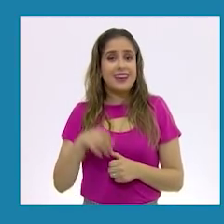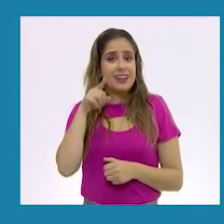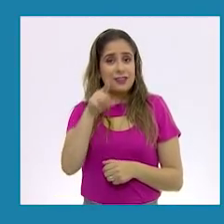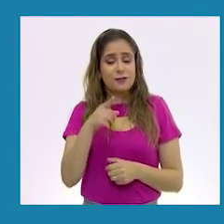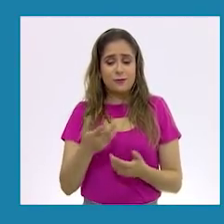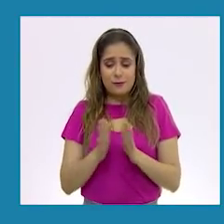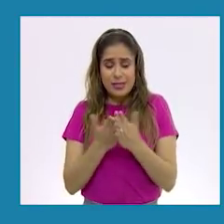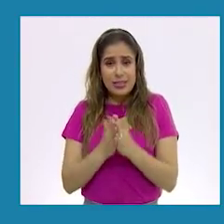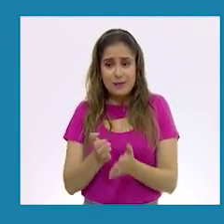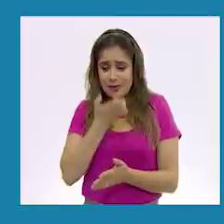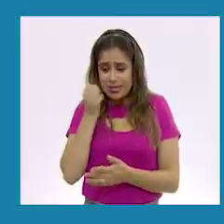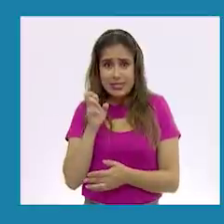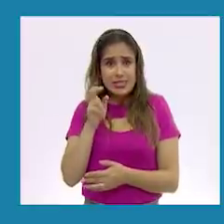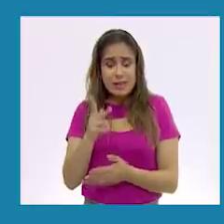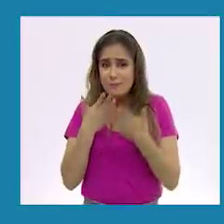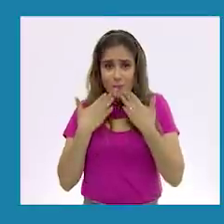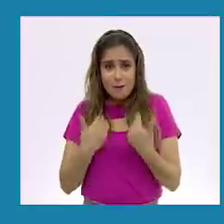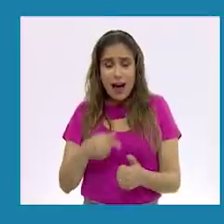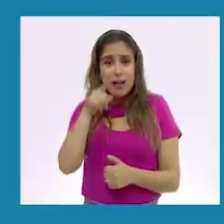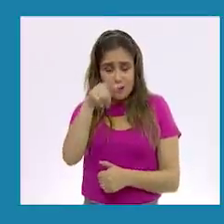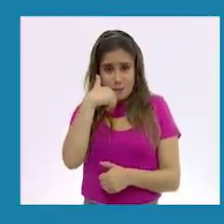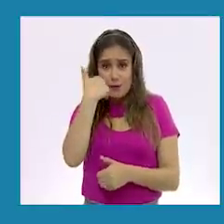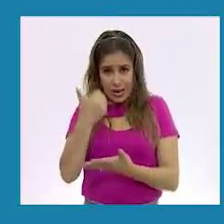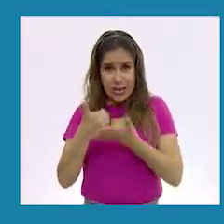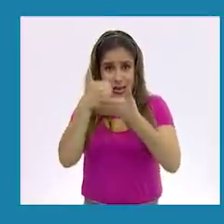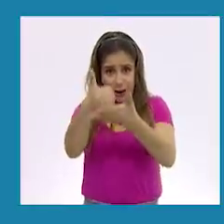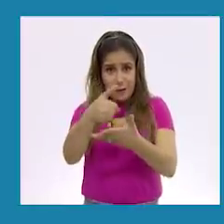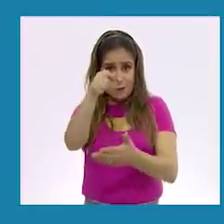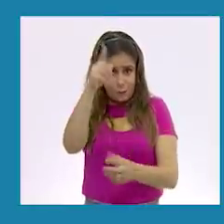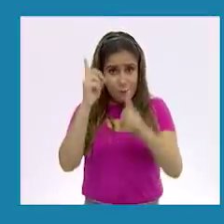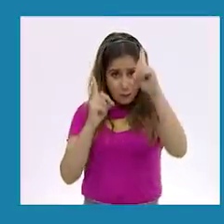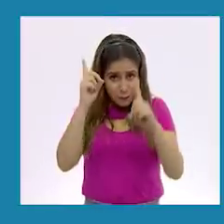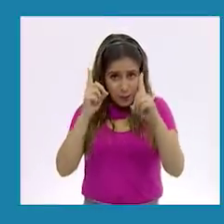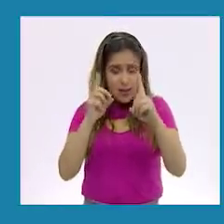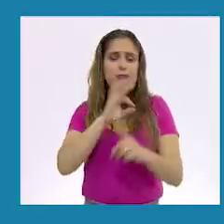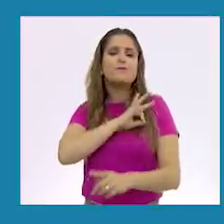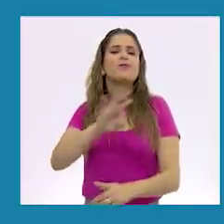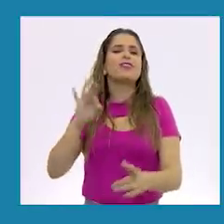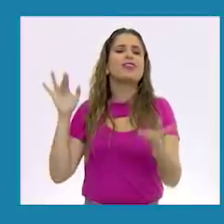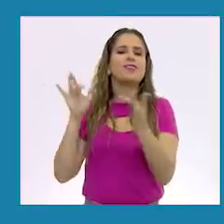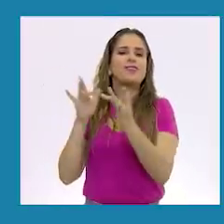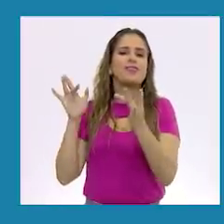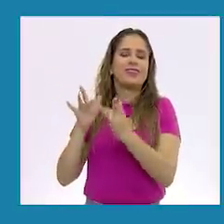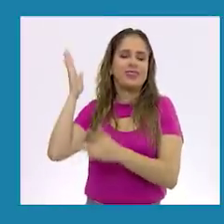Si no tienes el libro de texto o necesitas ayuda para responder las preguntas, contáctanos.